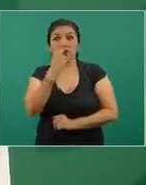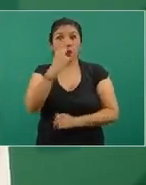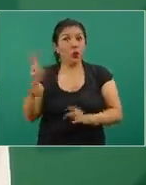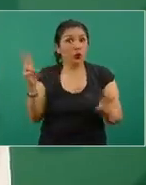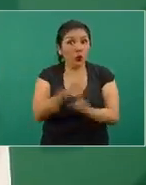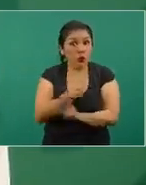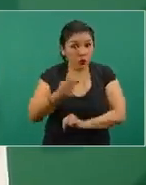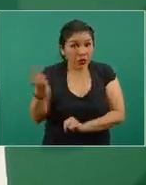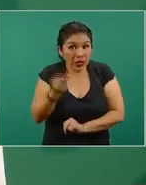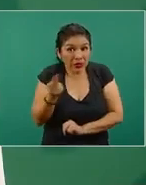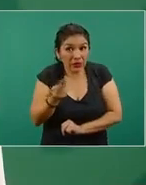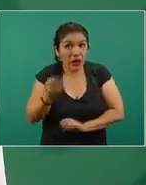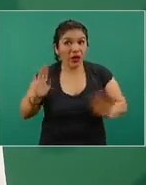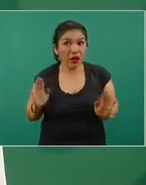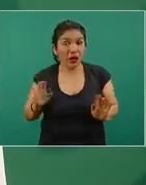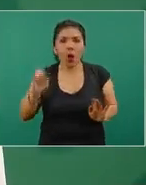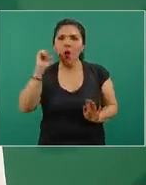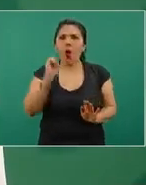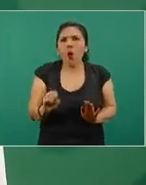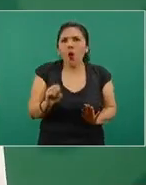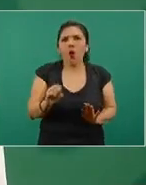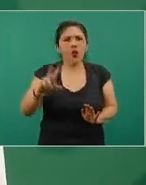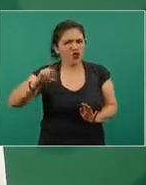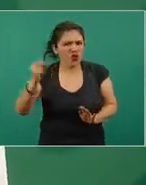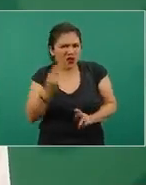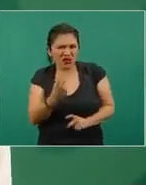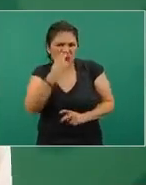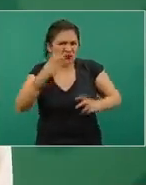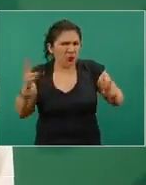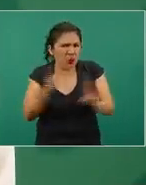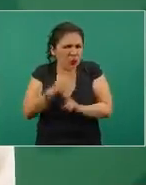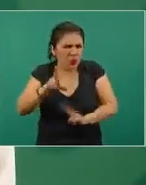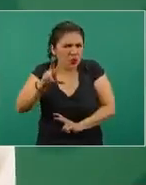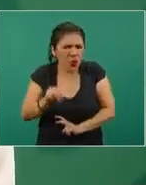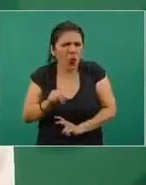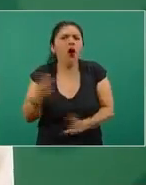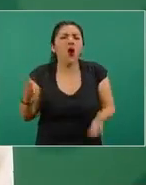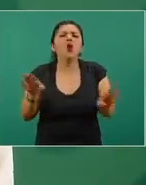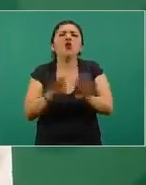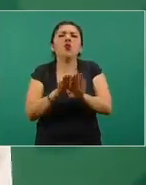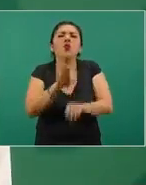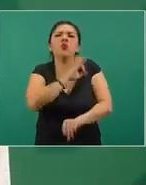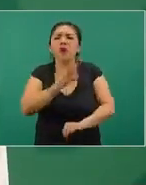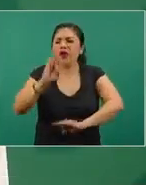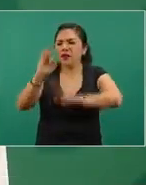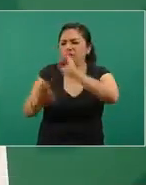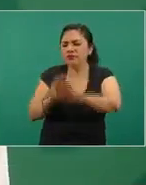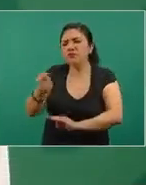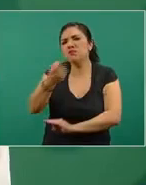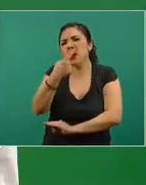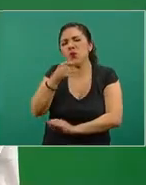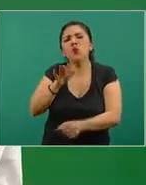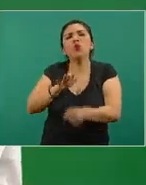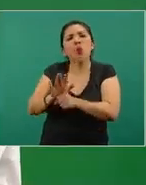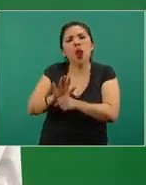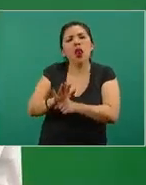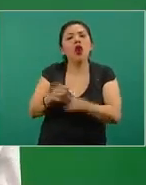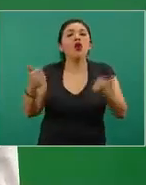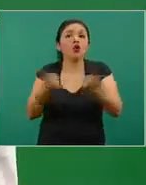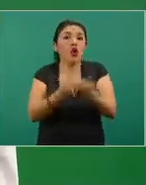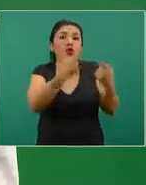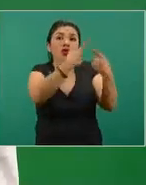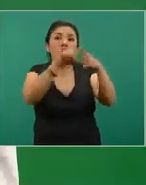esto. Si no requiere oxigenación, ¿qué esquema de tratamiento pudiera tener con